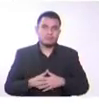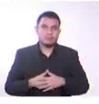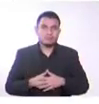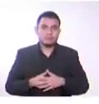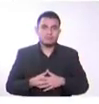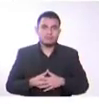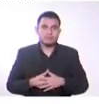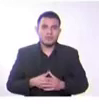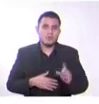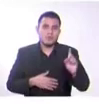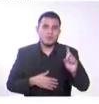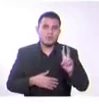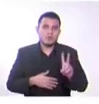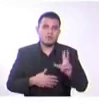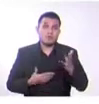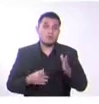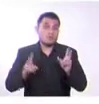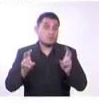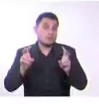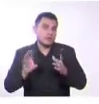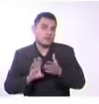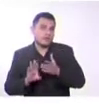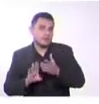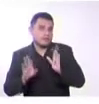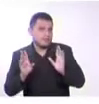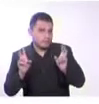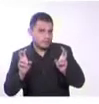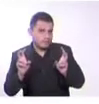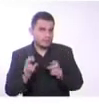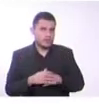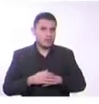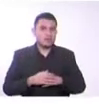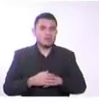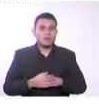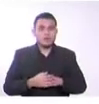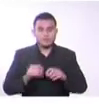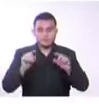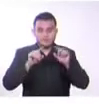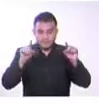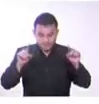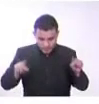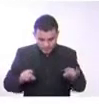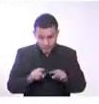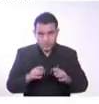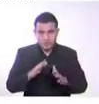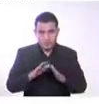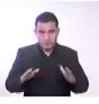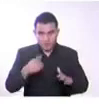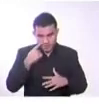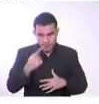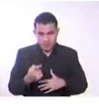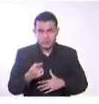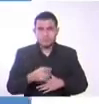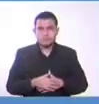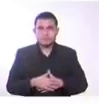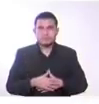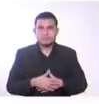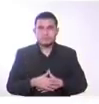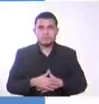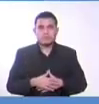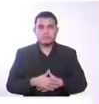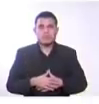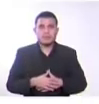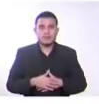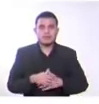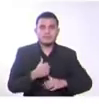El contribuyente 2. Sin embargo, vamos a ver la última lámina y vamos a notar una diferencia que es fundamental